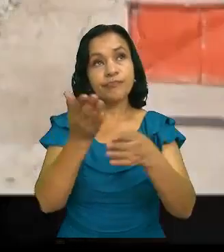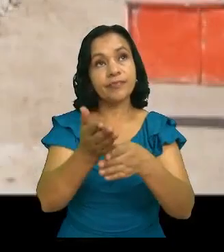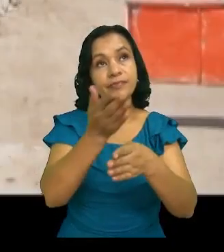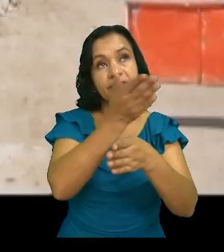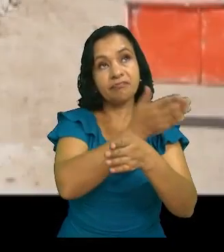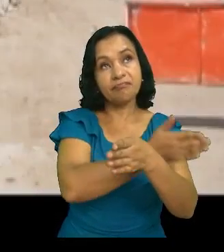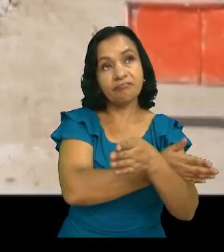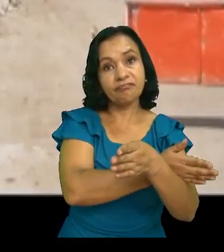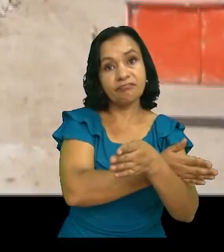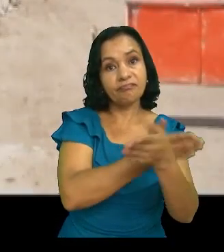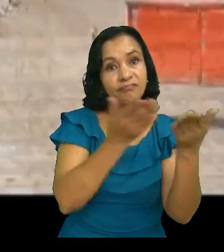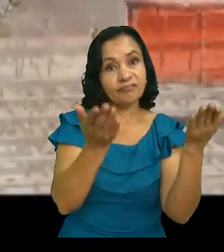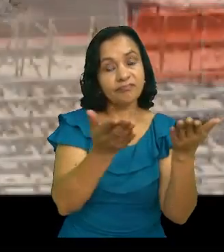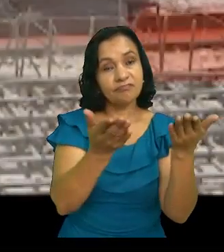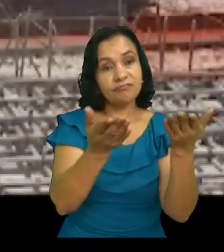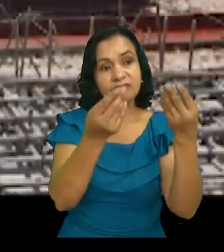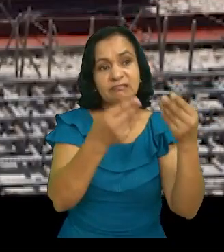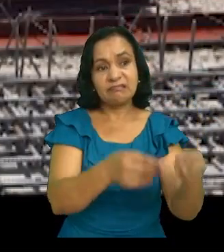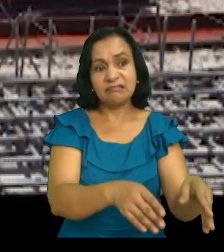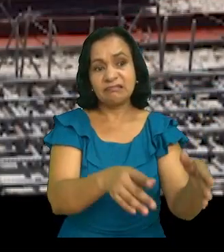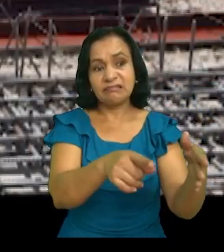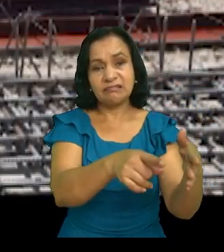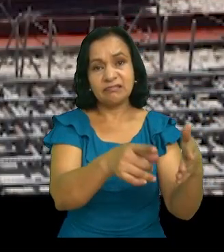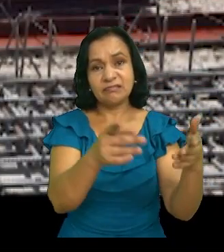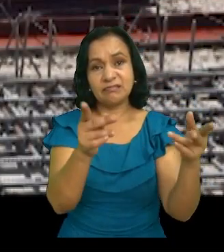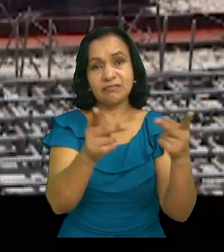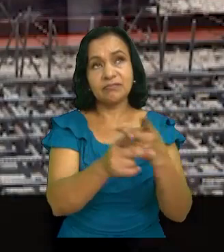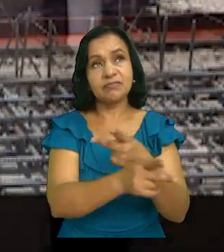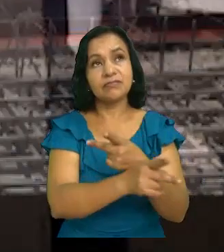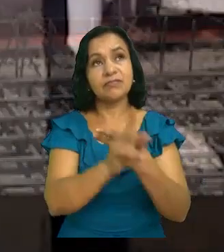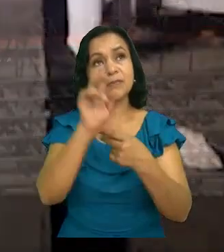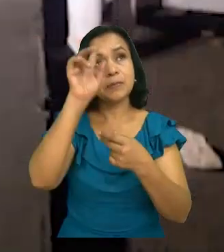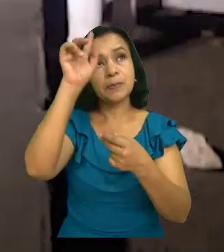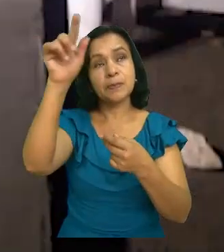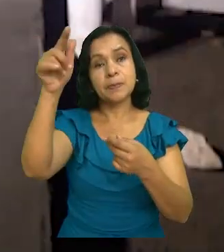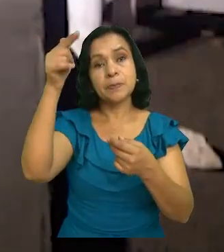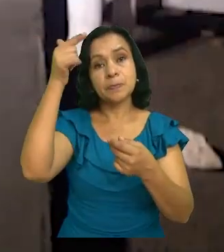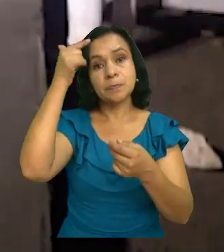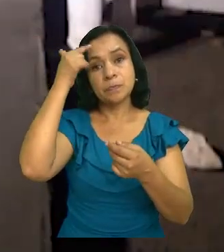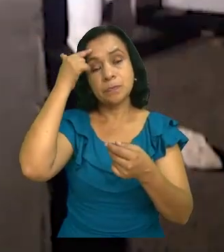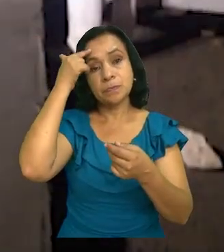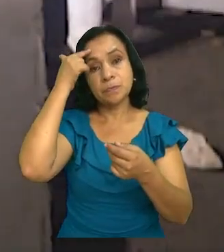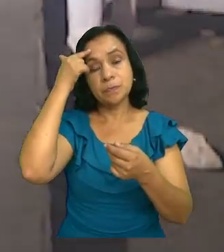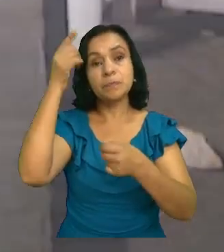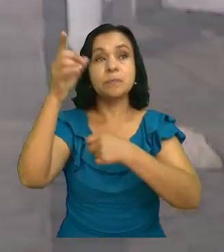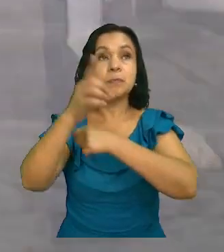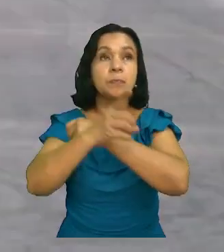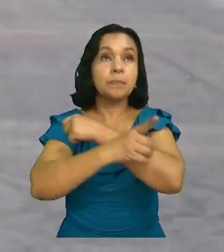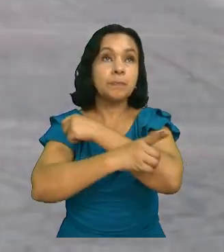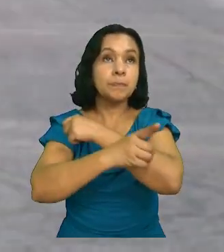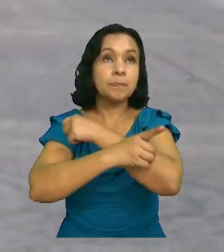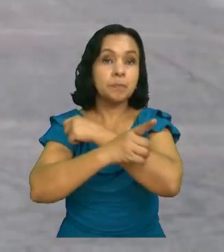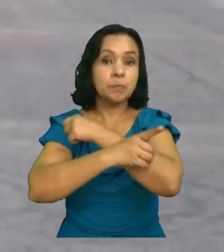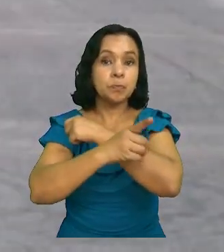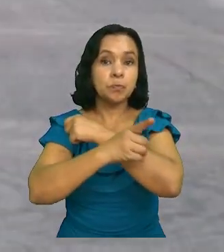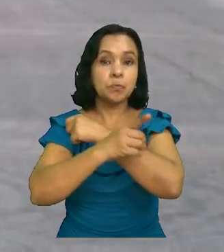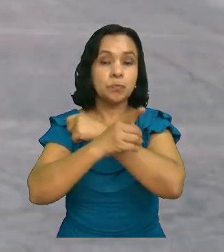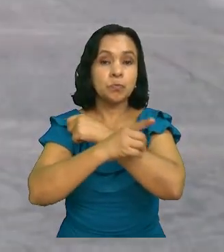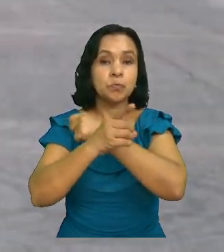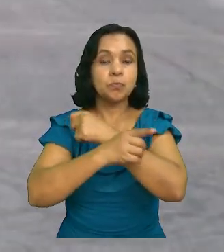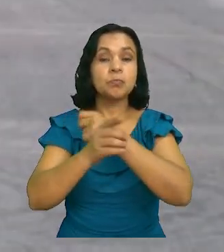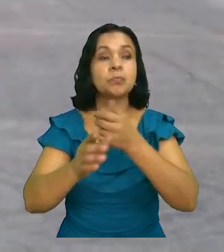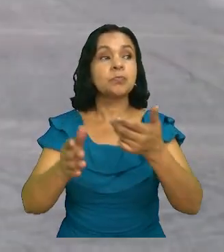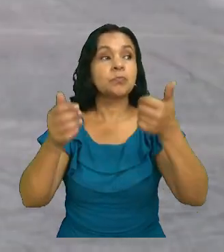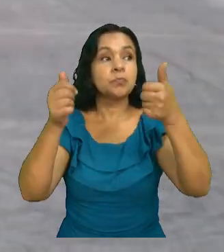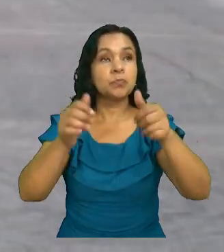abandono evidente, y el gobierno del presidente, el comandante Daniel Ortega, ha tomado una decisión